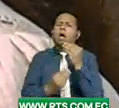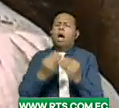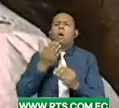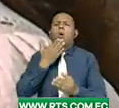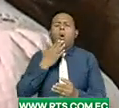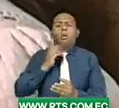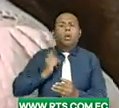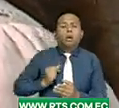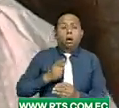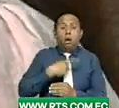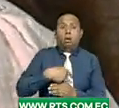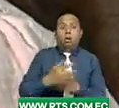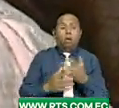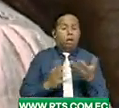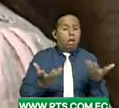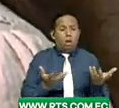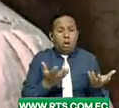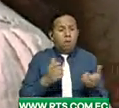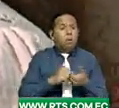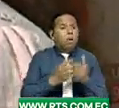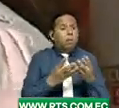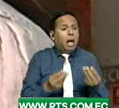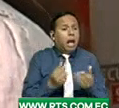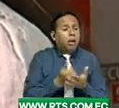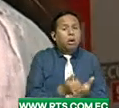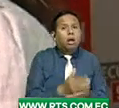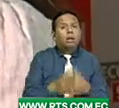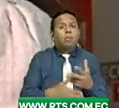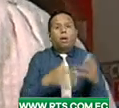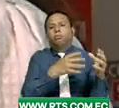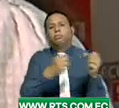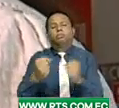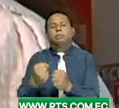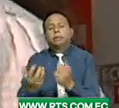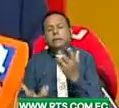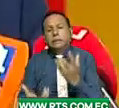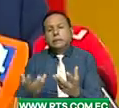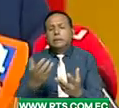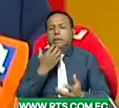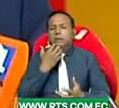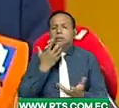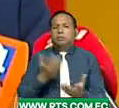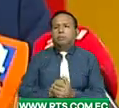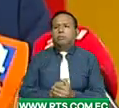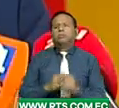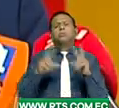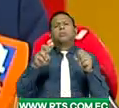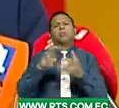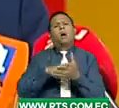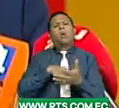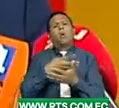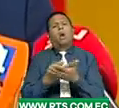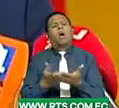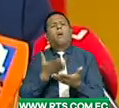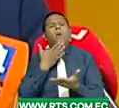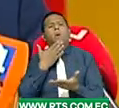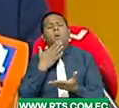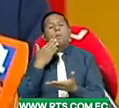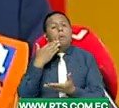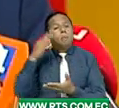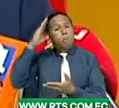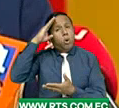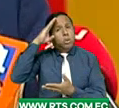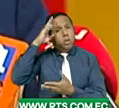proceso de investigación por tratar de solucionar el problema, sino actuar debidamente. Respecto a los horarios, la Policía Nacional estará presente